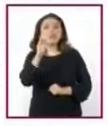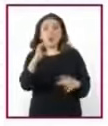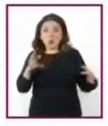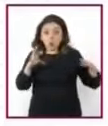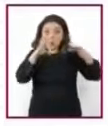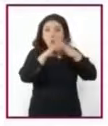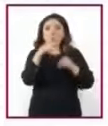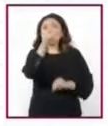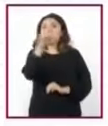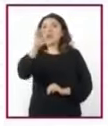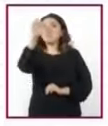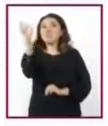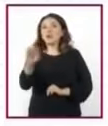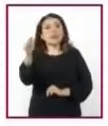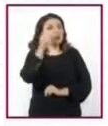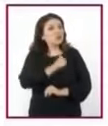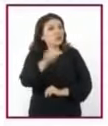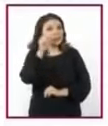que sumar 100.